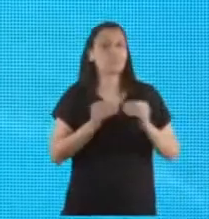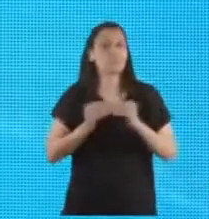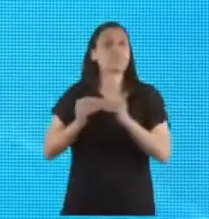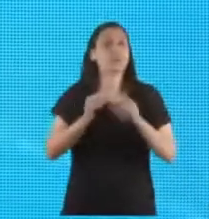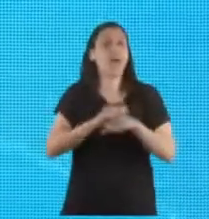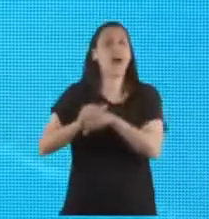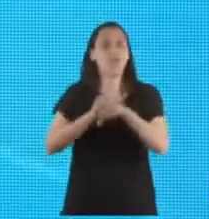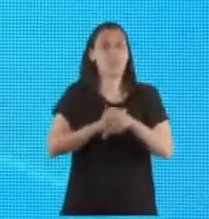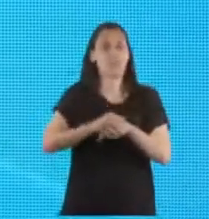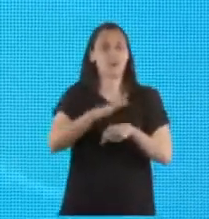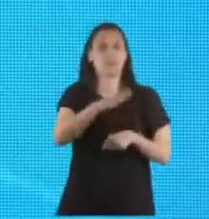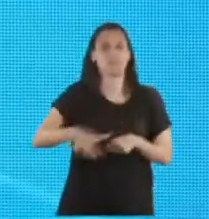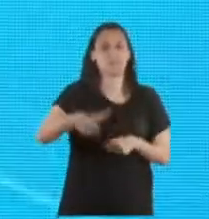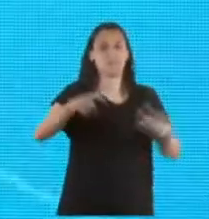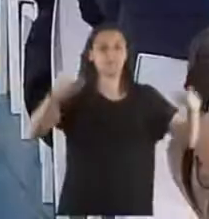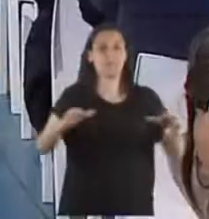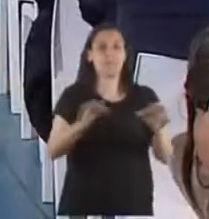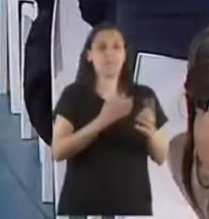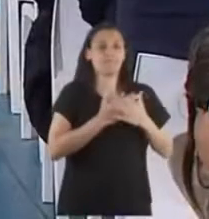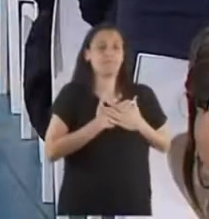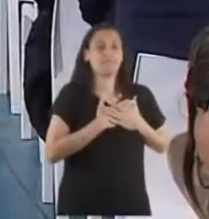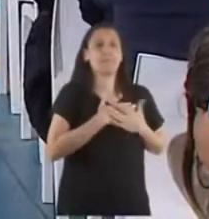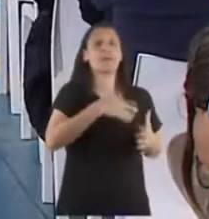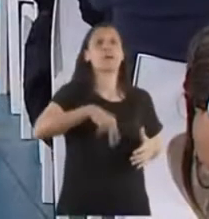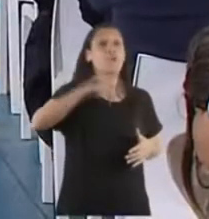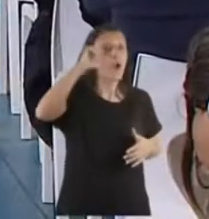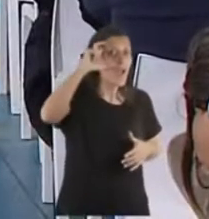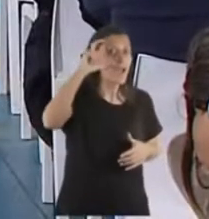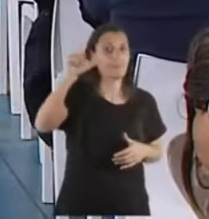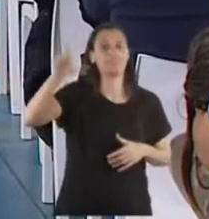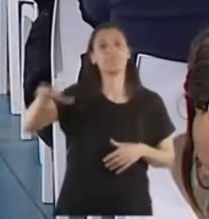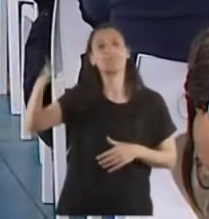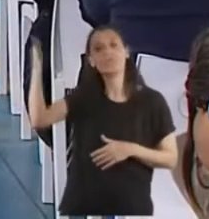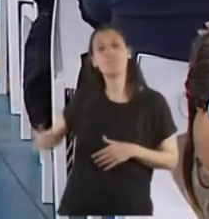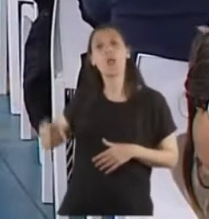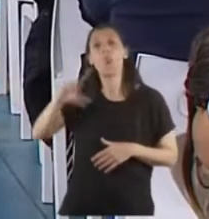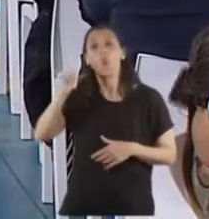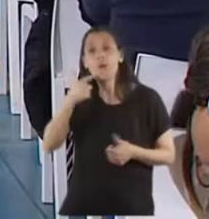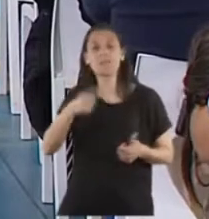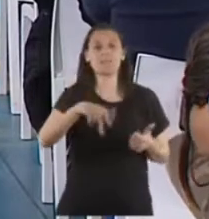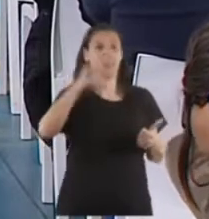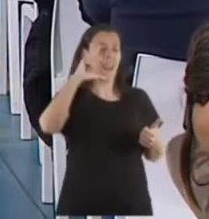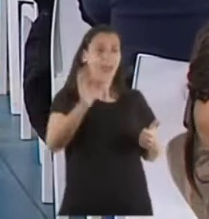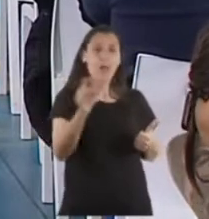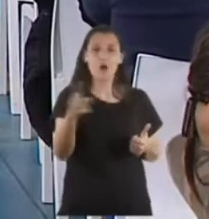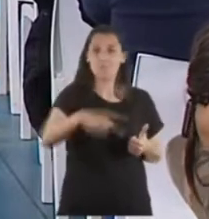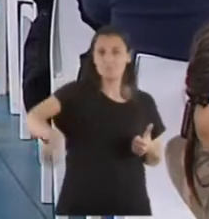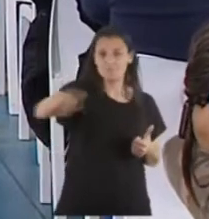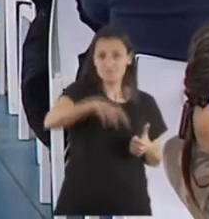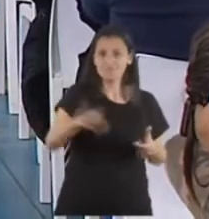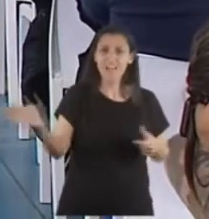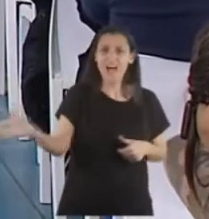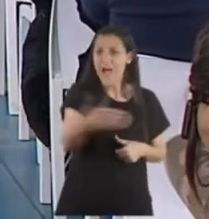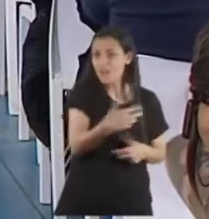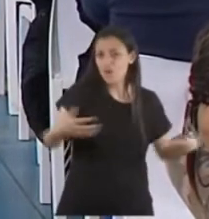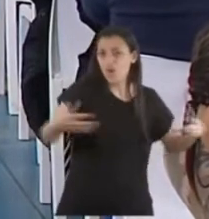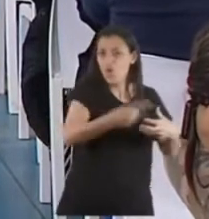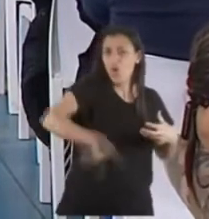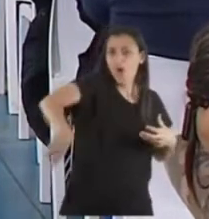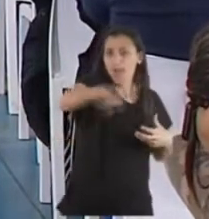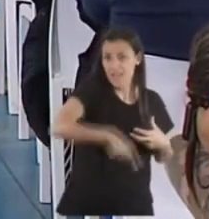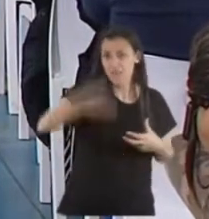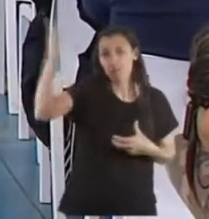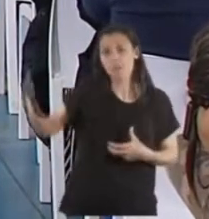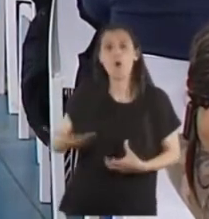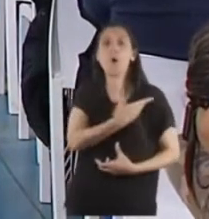de Malvinas, querida Noé, Luis, Leo, a todo el equipo,